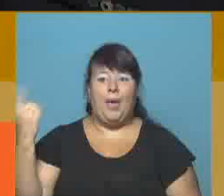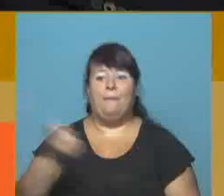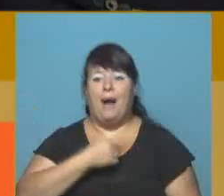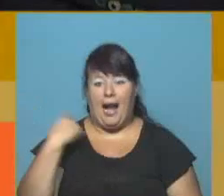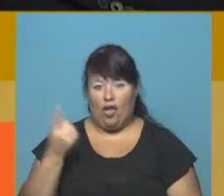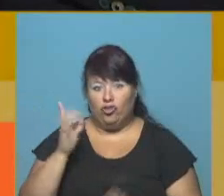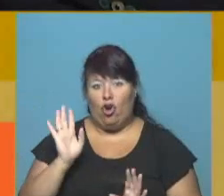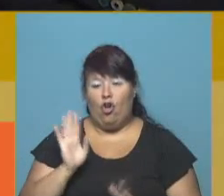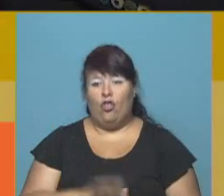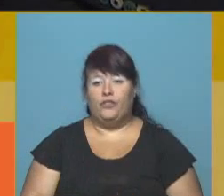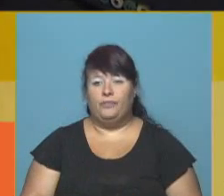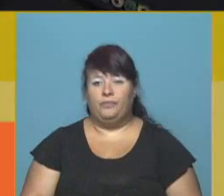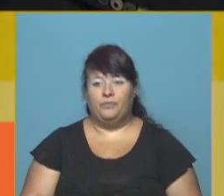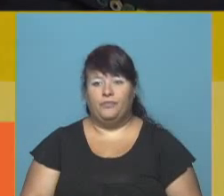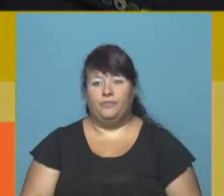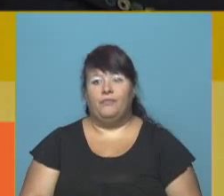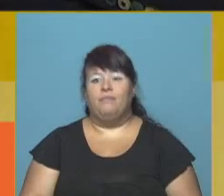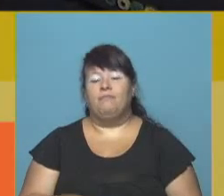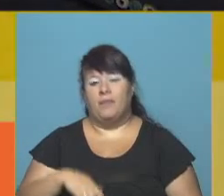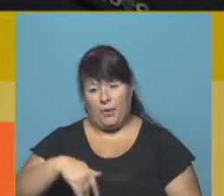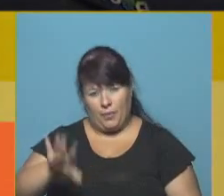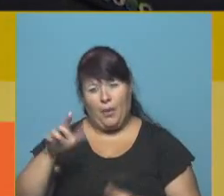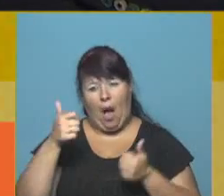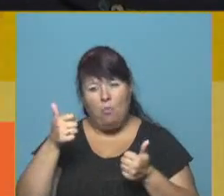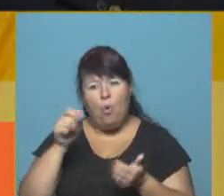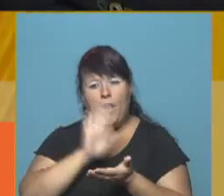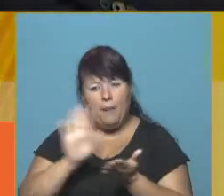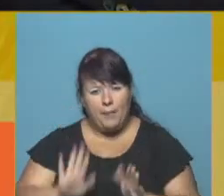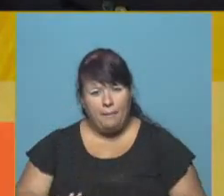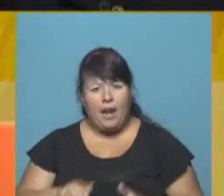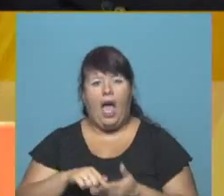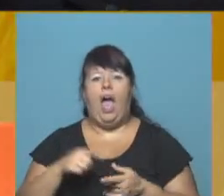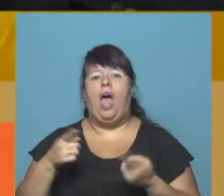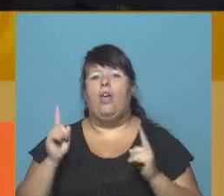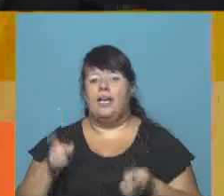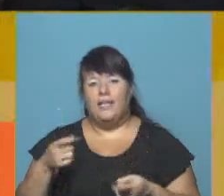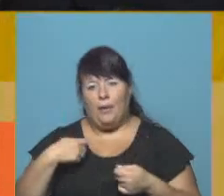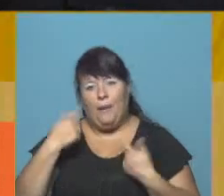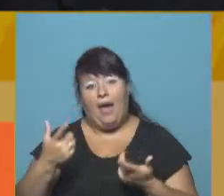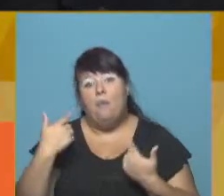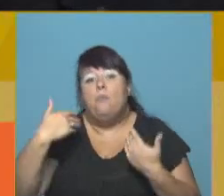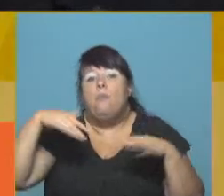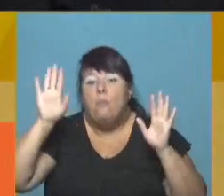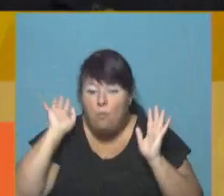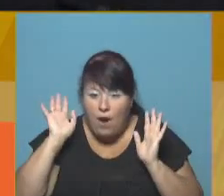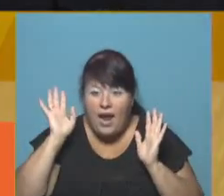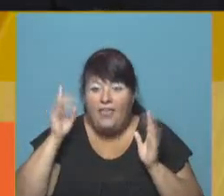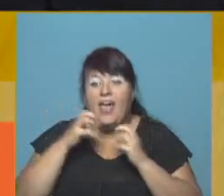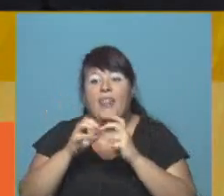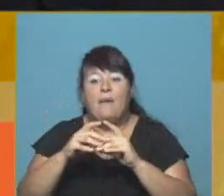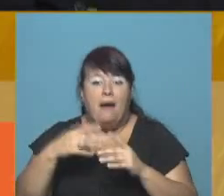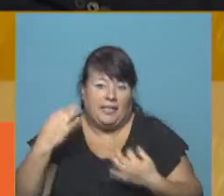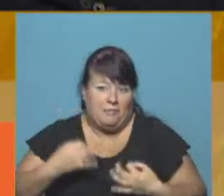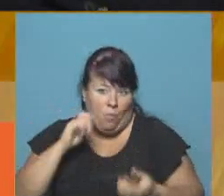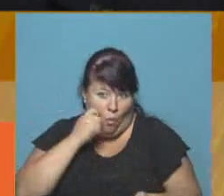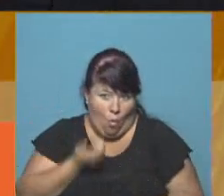todos y que va a estar muy bien escrito y que va a generar o puede llegar a generar un debate, es un